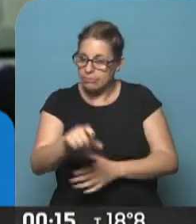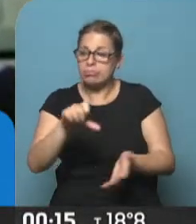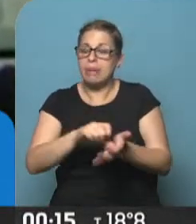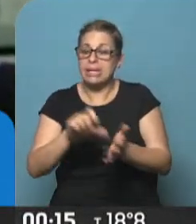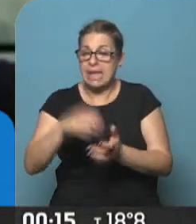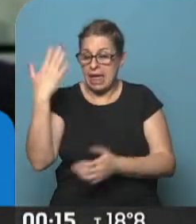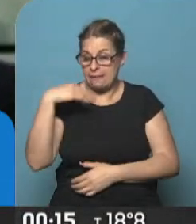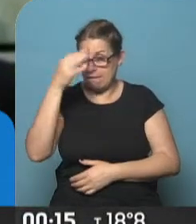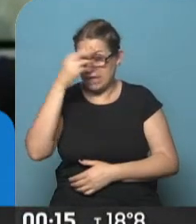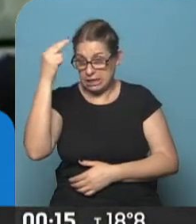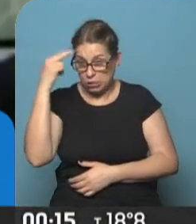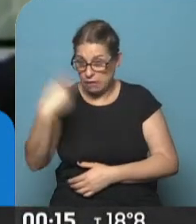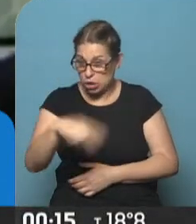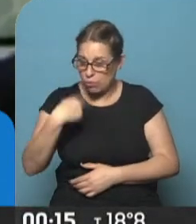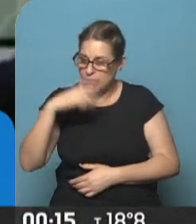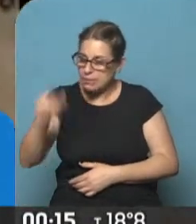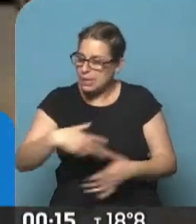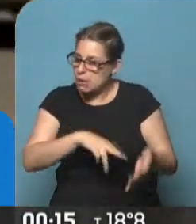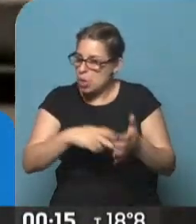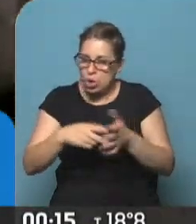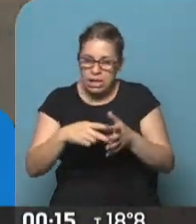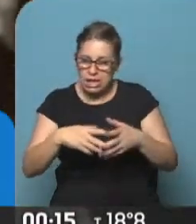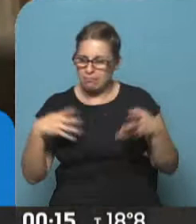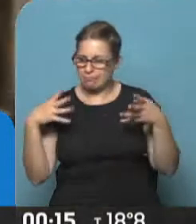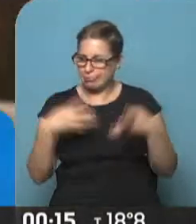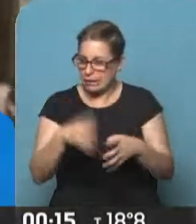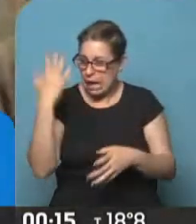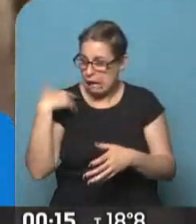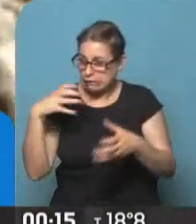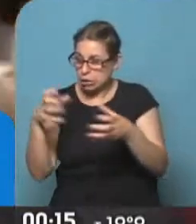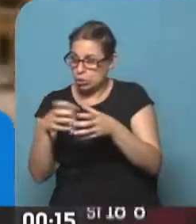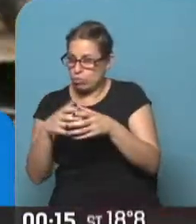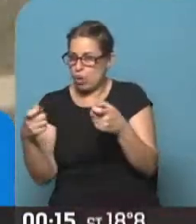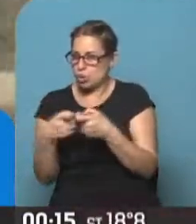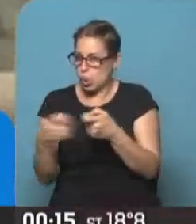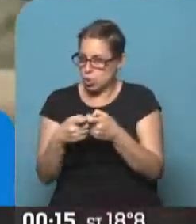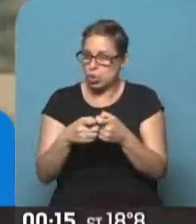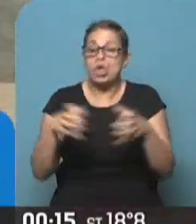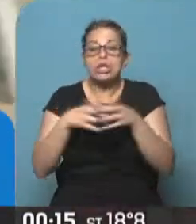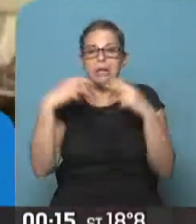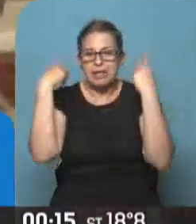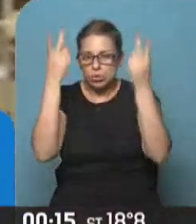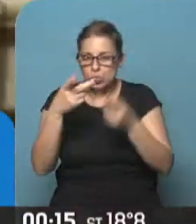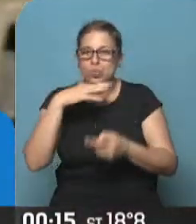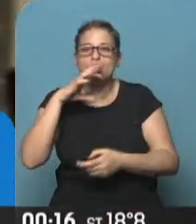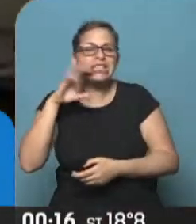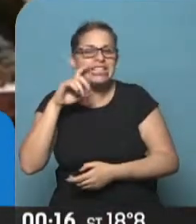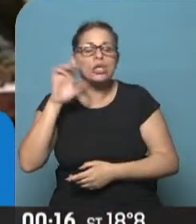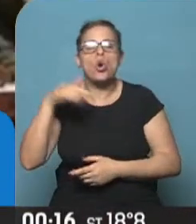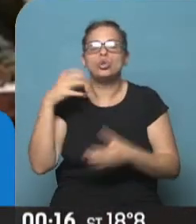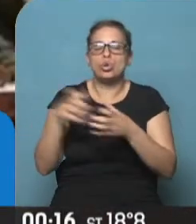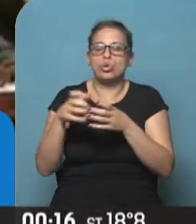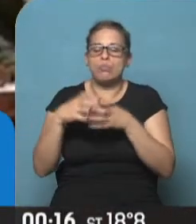29 de noviembre estalló un conflicto armado entre los que hace poco eran aliados, los rebeldes hutíes y los partidarios de